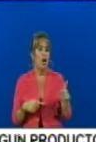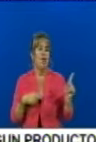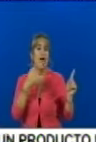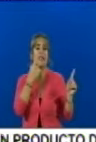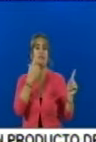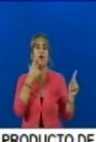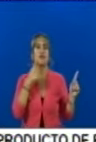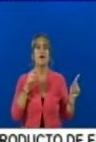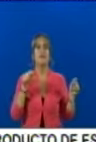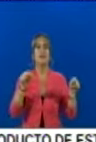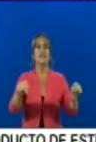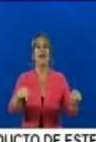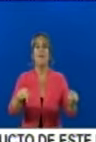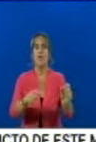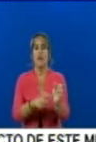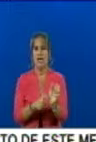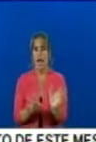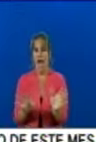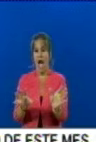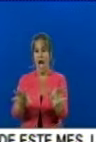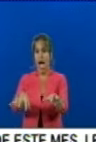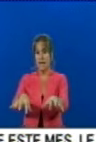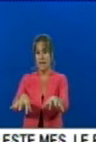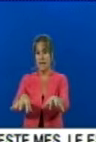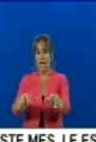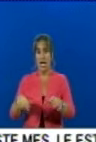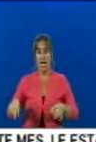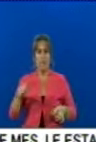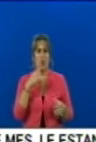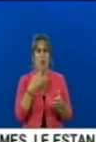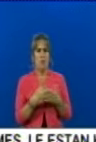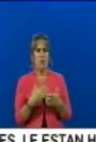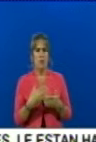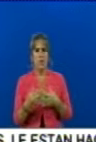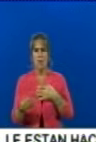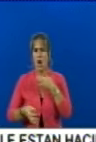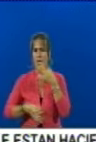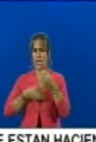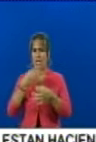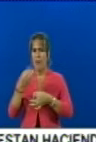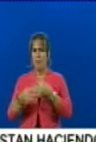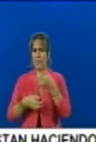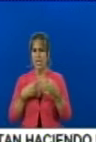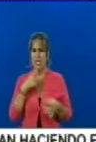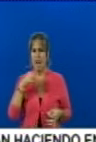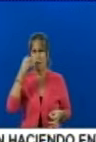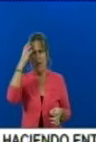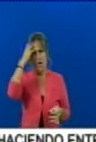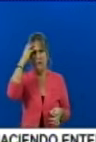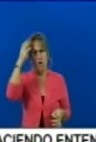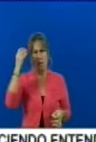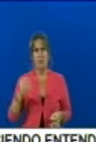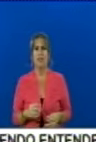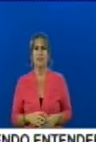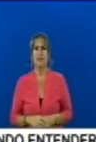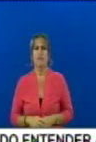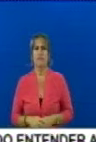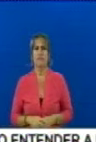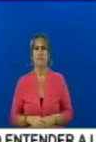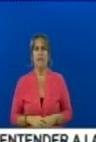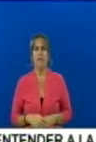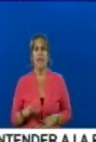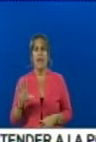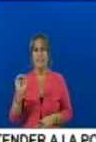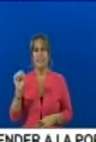estamos en el terreno. Este ejercicio que explicaba el gobernador en el